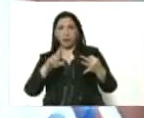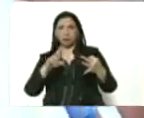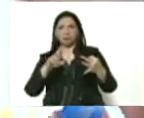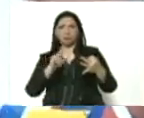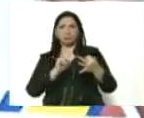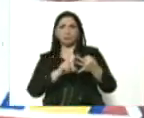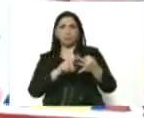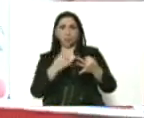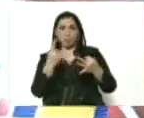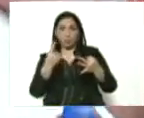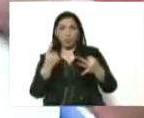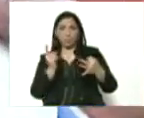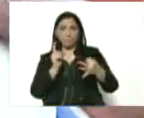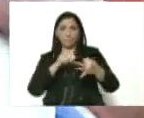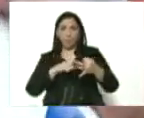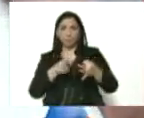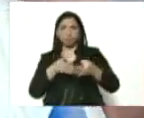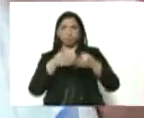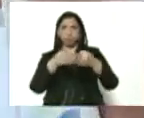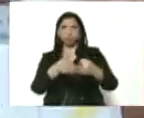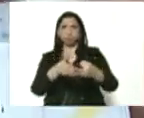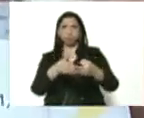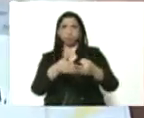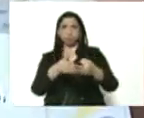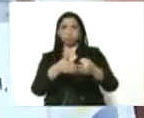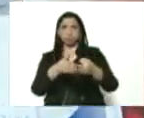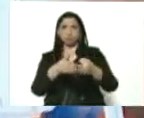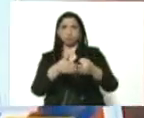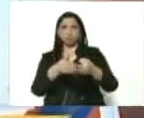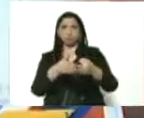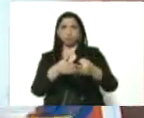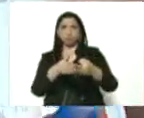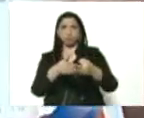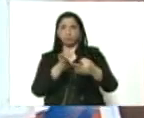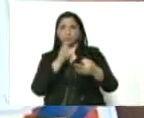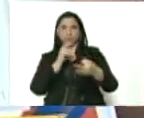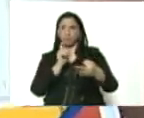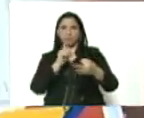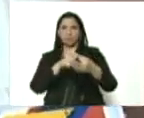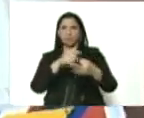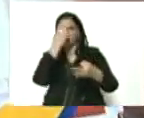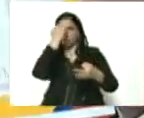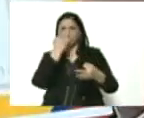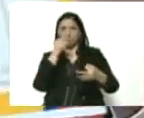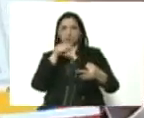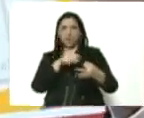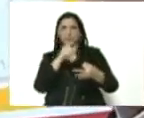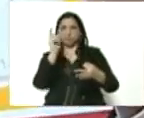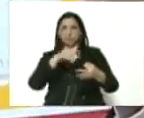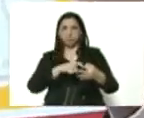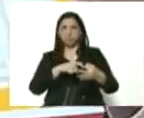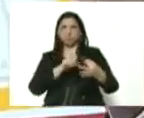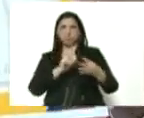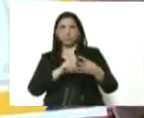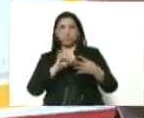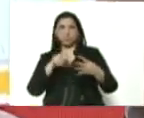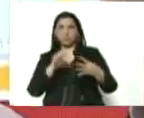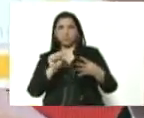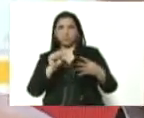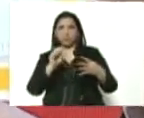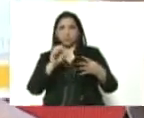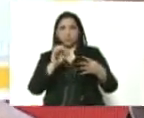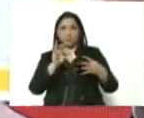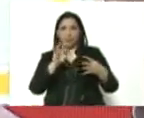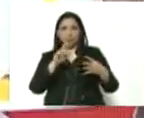uno de los tripulantes, no era uno de los miembros de los terroristas mercenarios, sino que era el tripulante, Jefferson Fernando Díaz